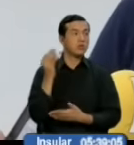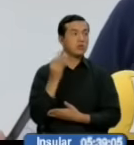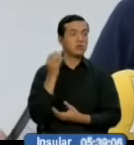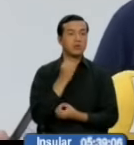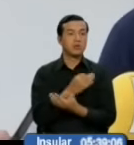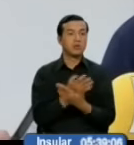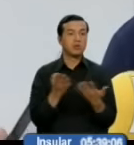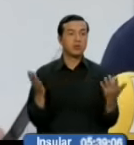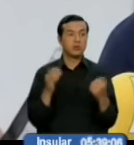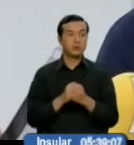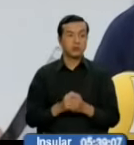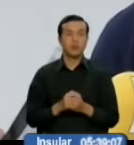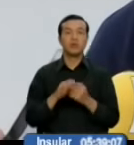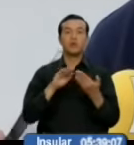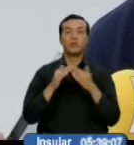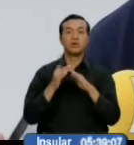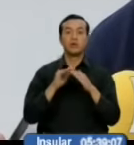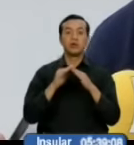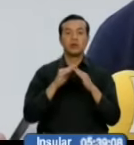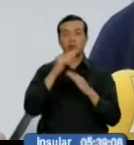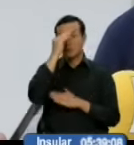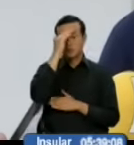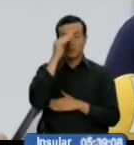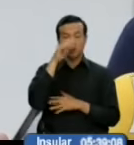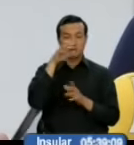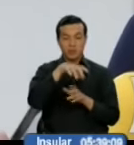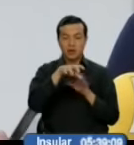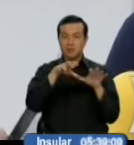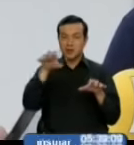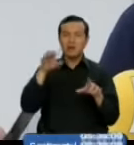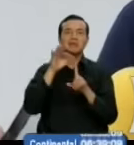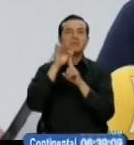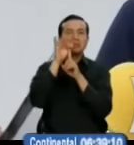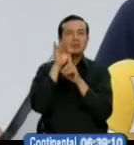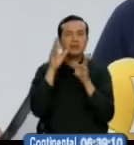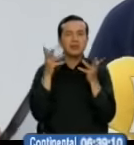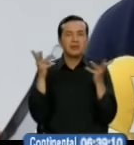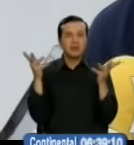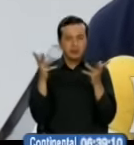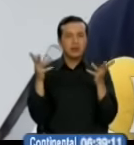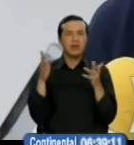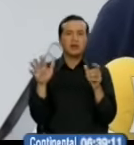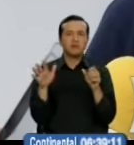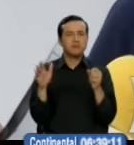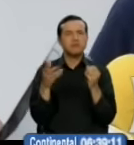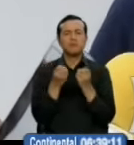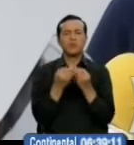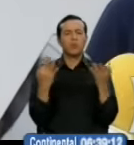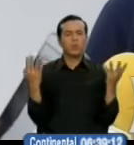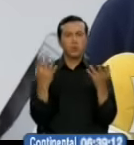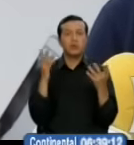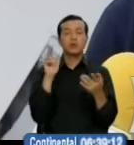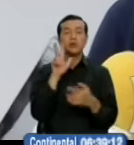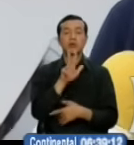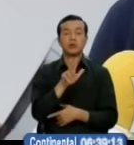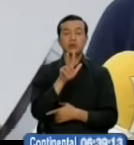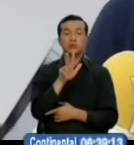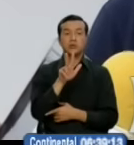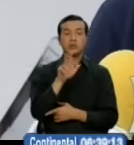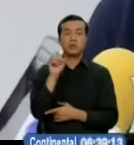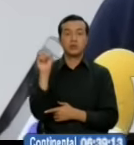se conocen ahora como unidades educativas siglo XXI especiales, que son unidades educativas con capacidad de hasta